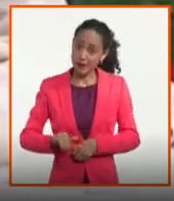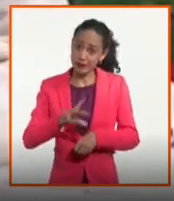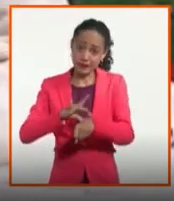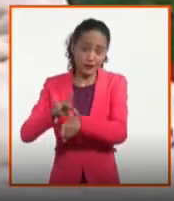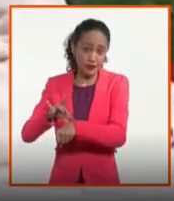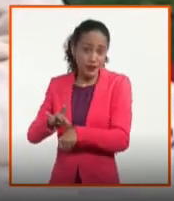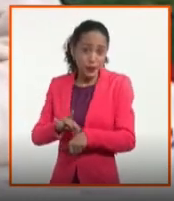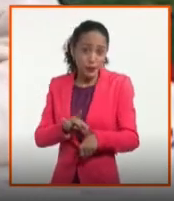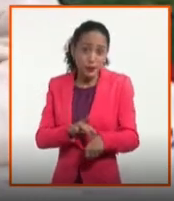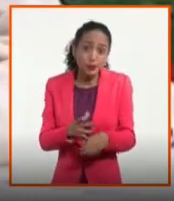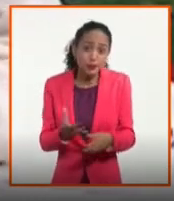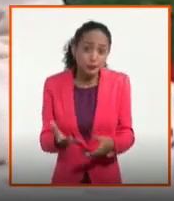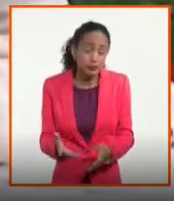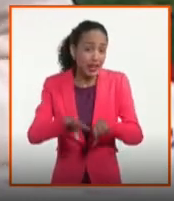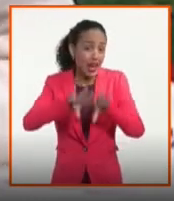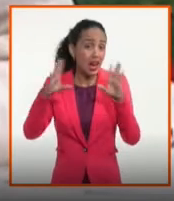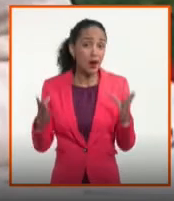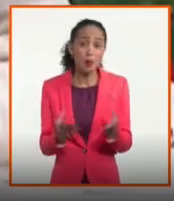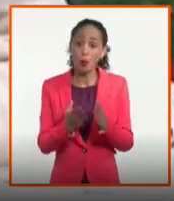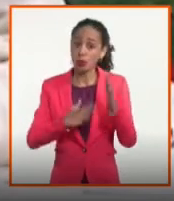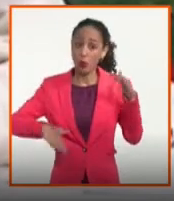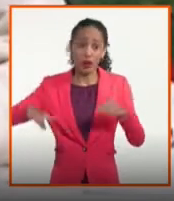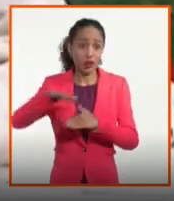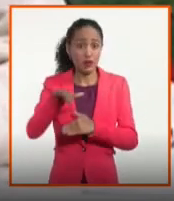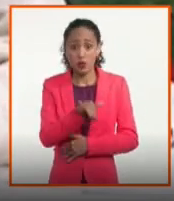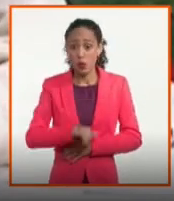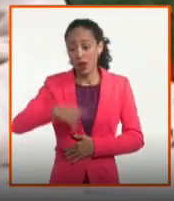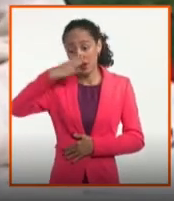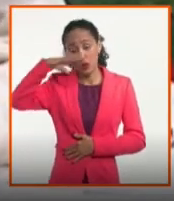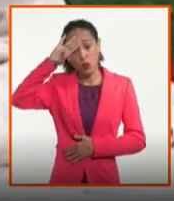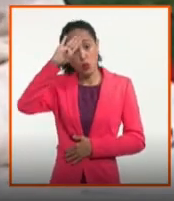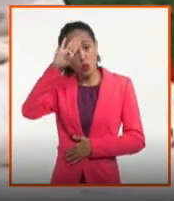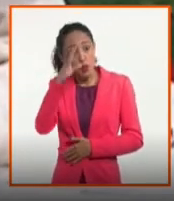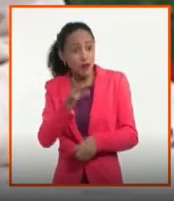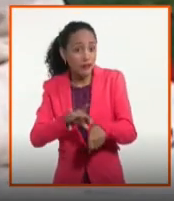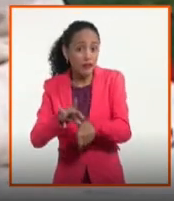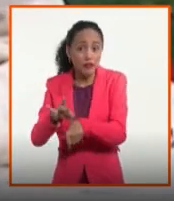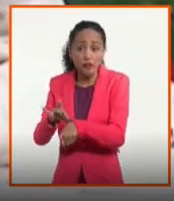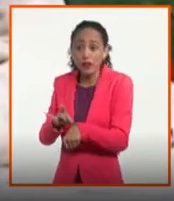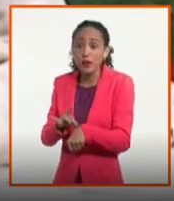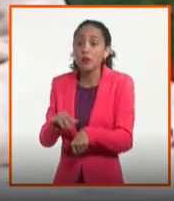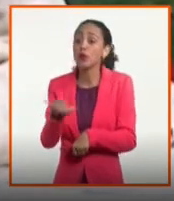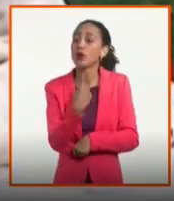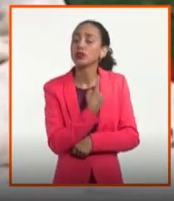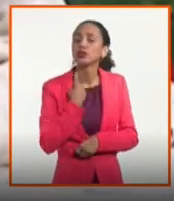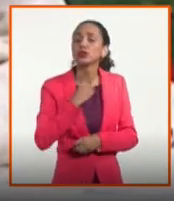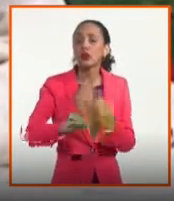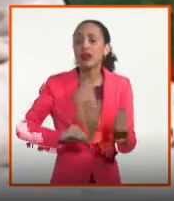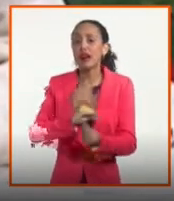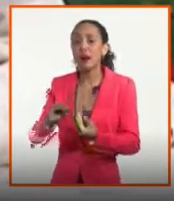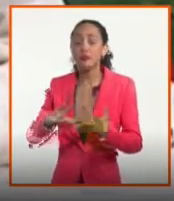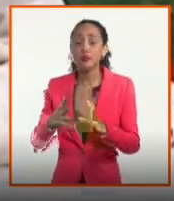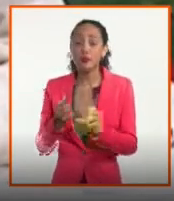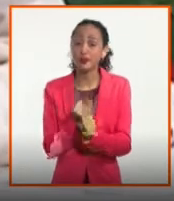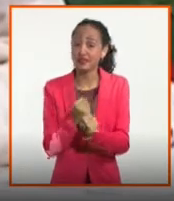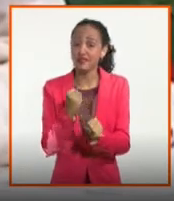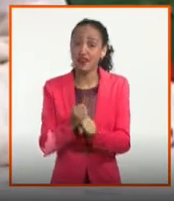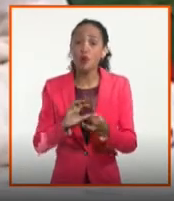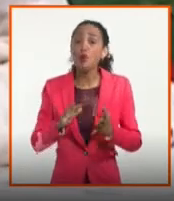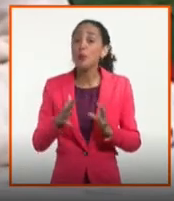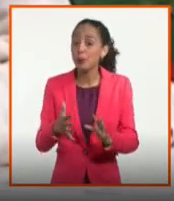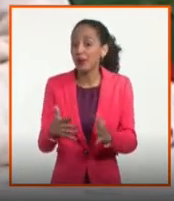fue un fenómeno mundial por supuesto que hubo en cubano nos llevó a nosotros también a una situación de complejidad